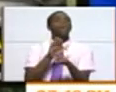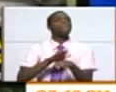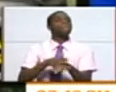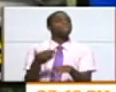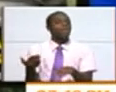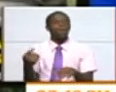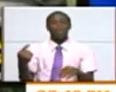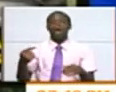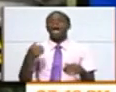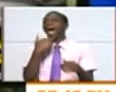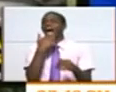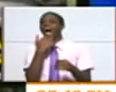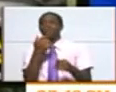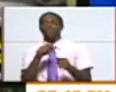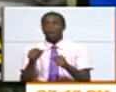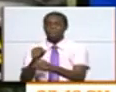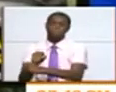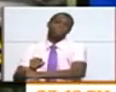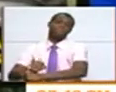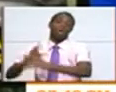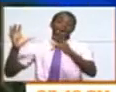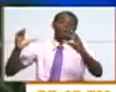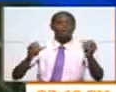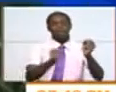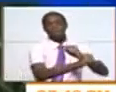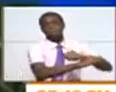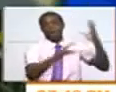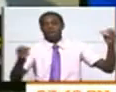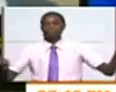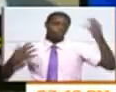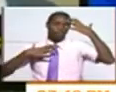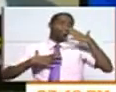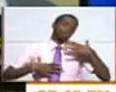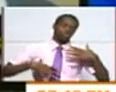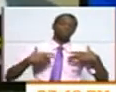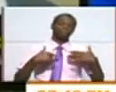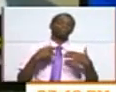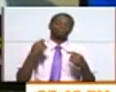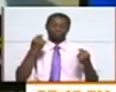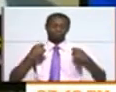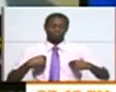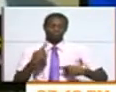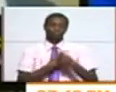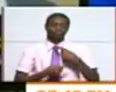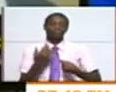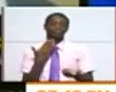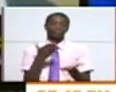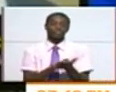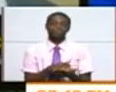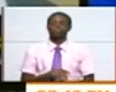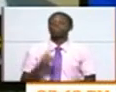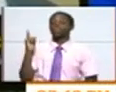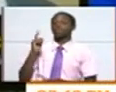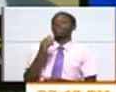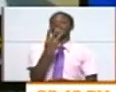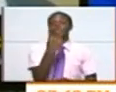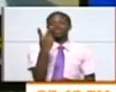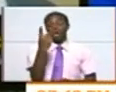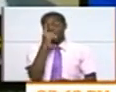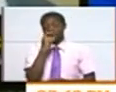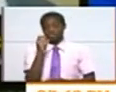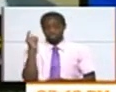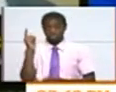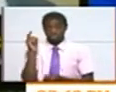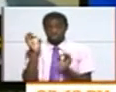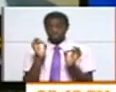las heridas causadas por la detonación de dos artefactos explosivos. Gruceni Calderón, de 32 años de edad, herido